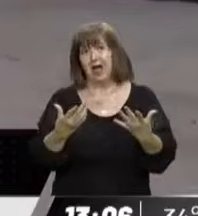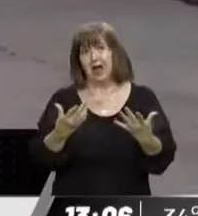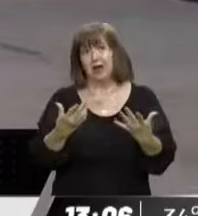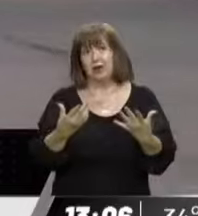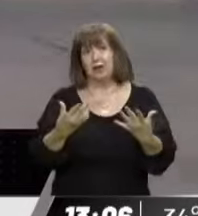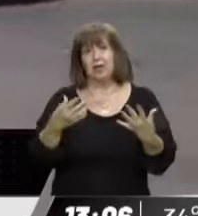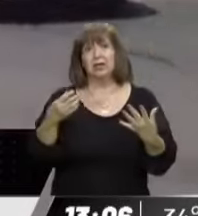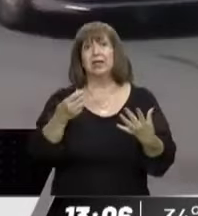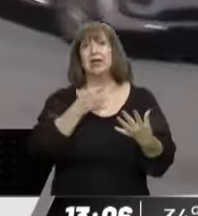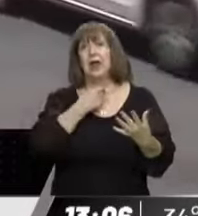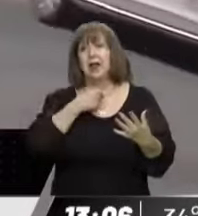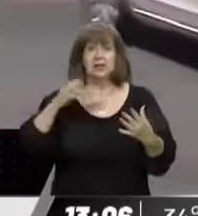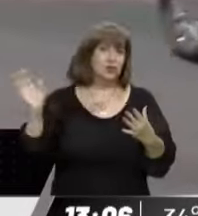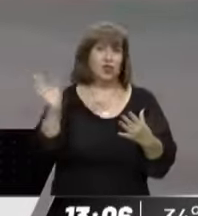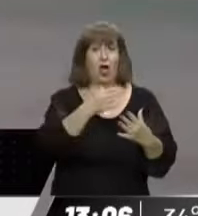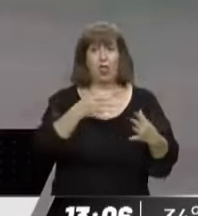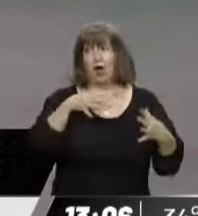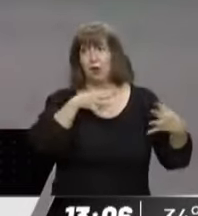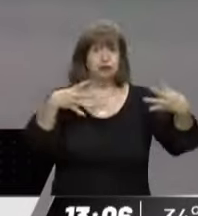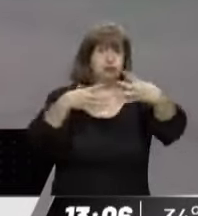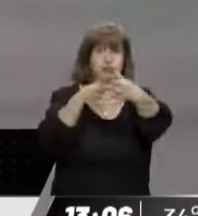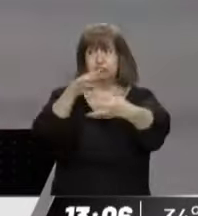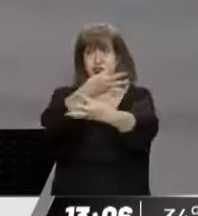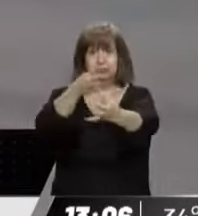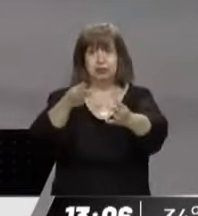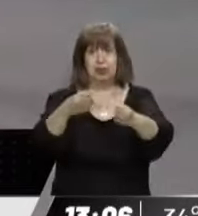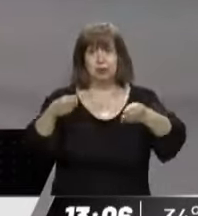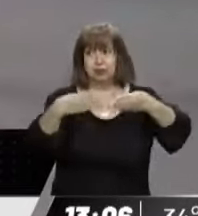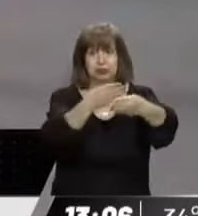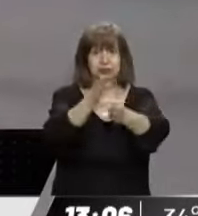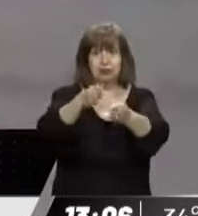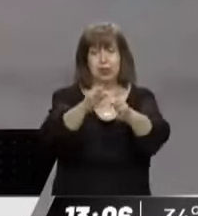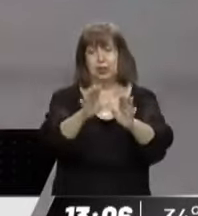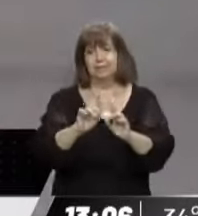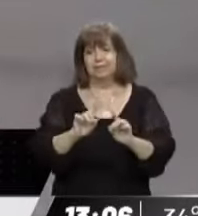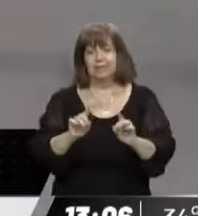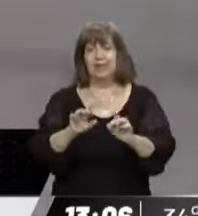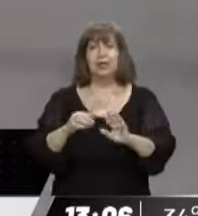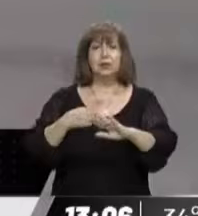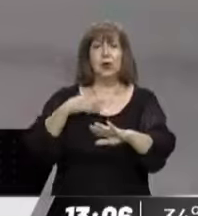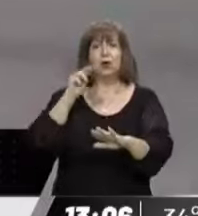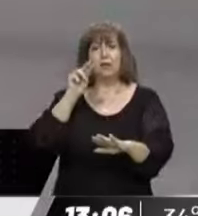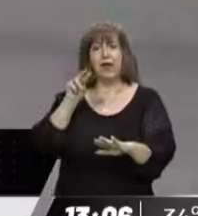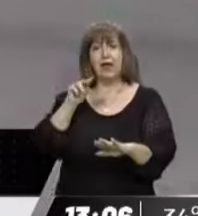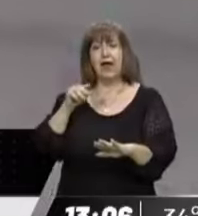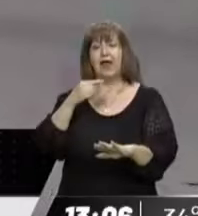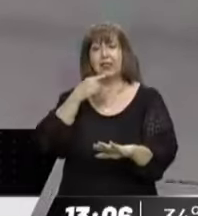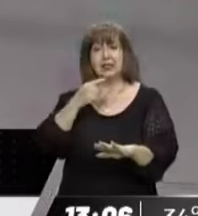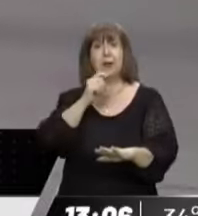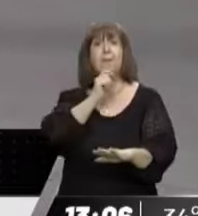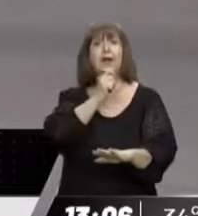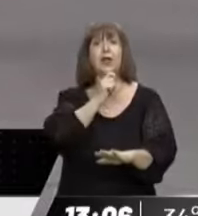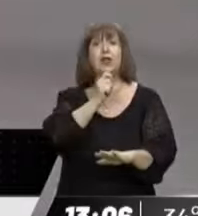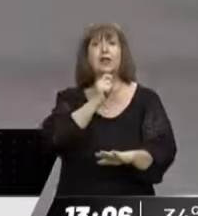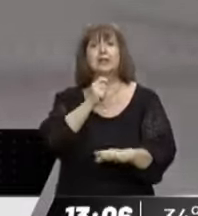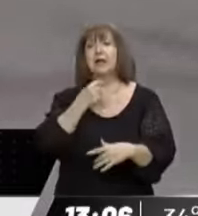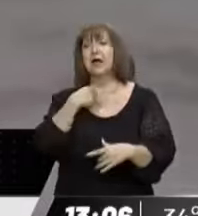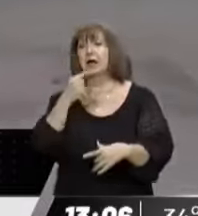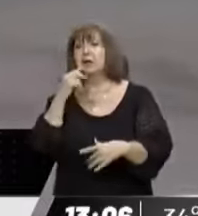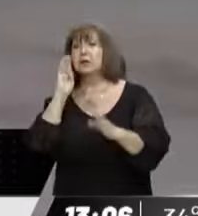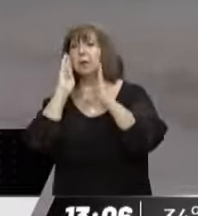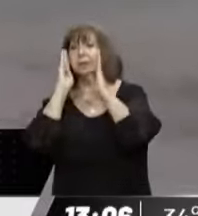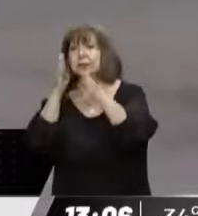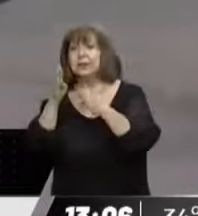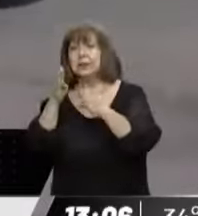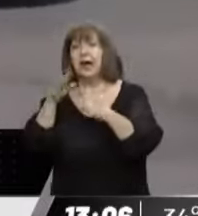punto del horario Marcela y Noelia eh también lo que veía que no es solamente aquí donde estamos ubicados y esto para que lo tengan en cuenta también los mendocinos